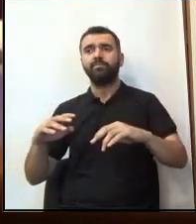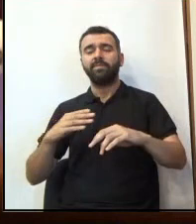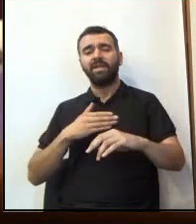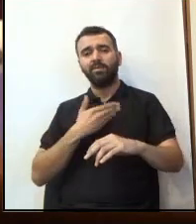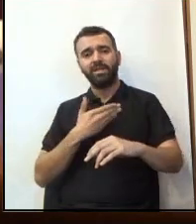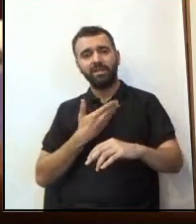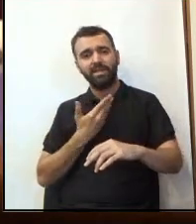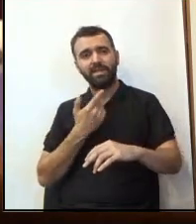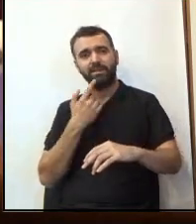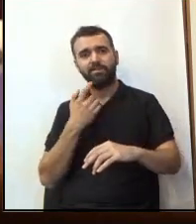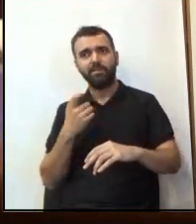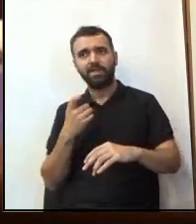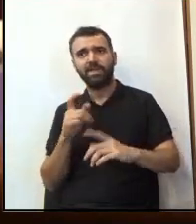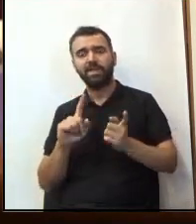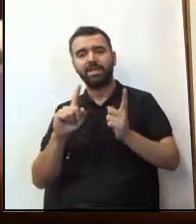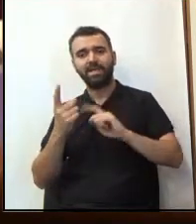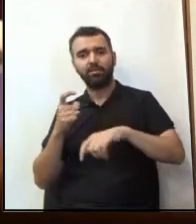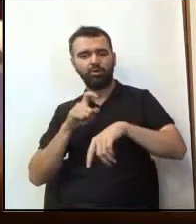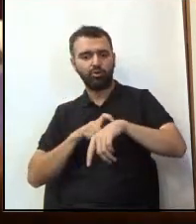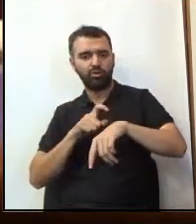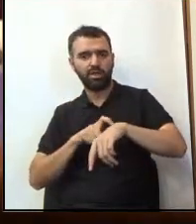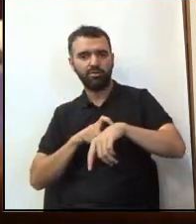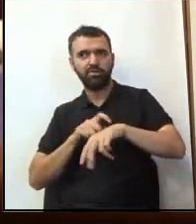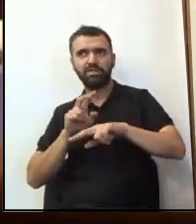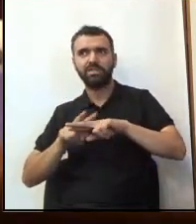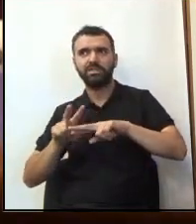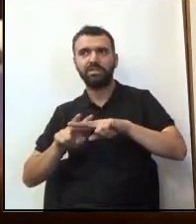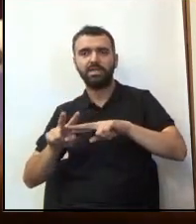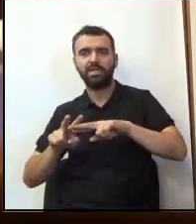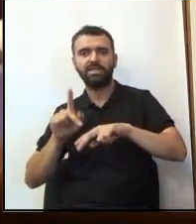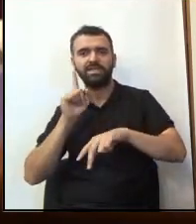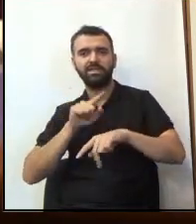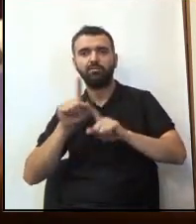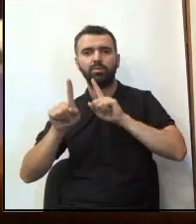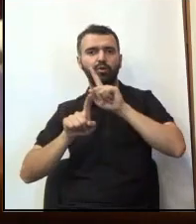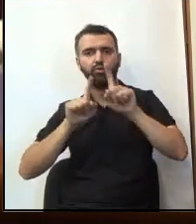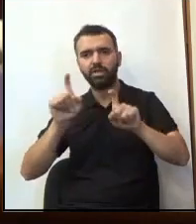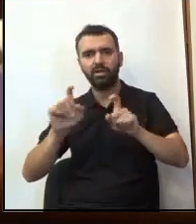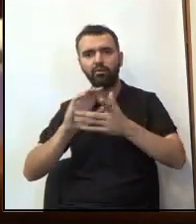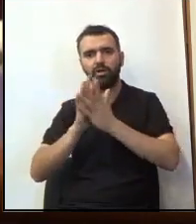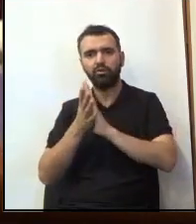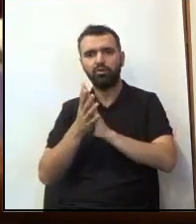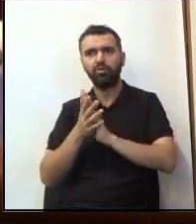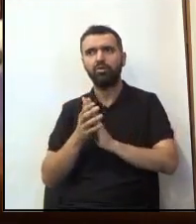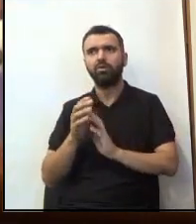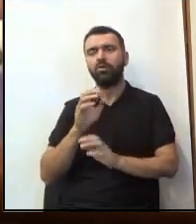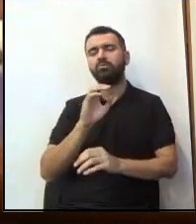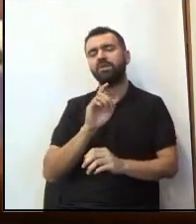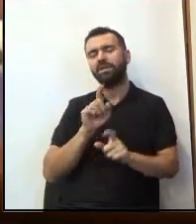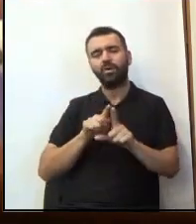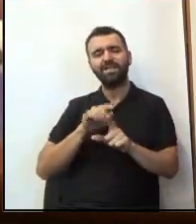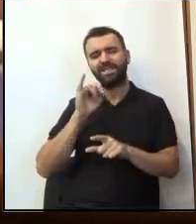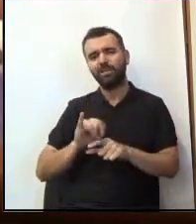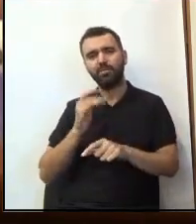lamenté que el cambio de horario se hiciese sin consultarnos a todos. Igual siempre hay mayoría, minoría,